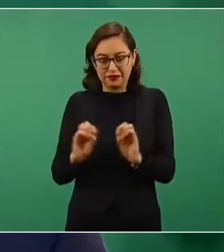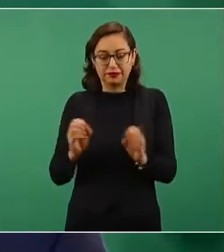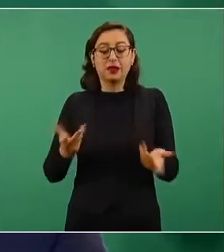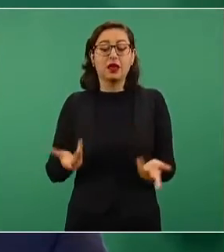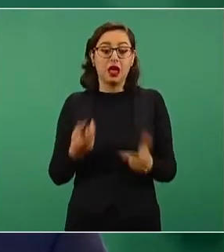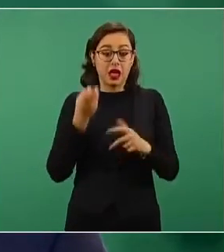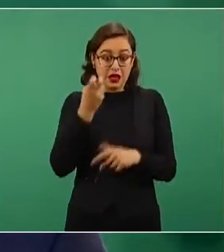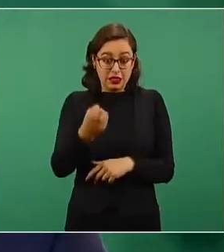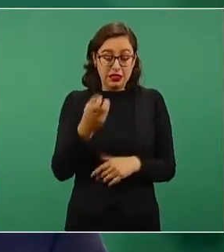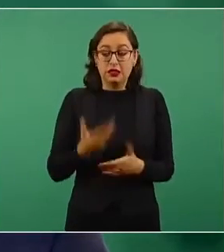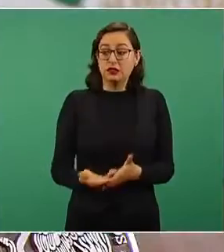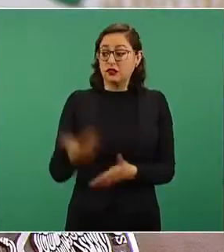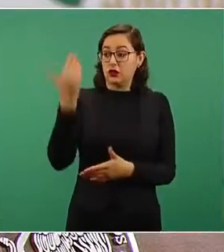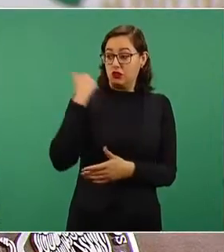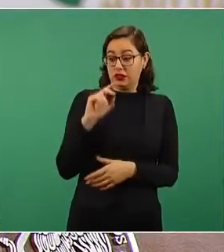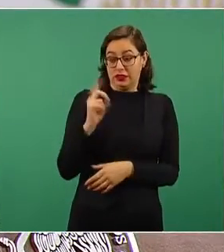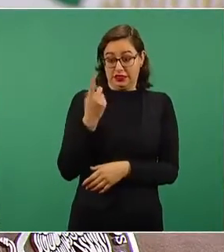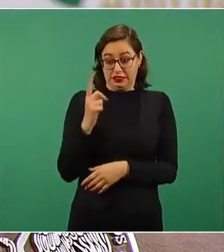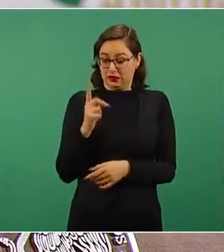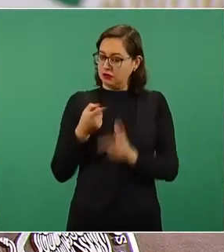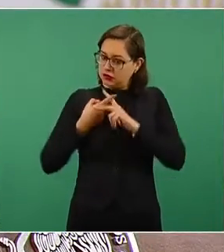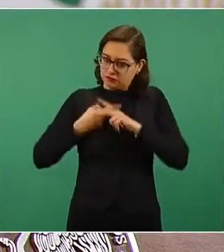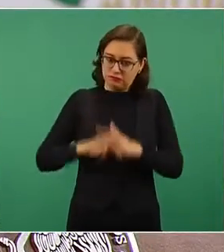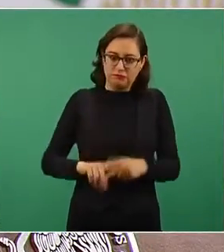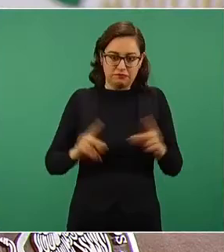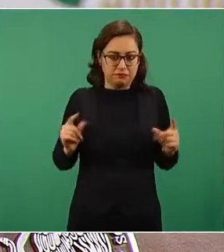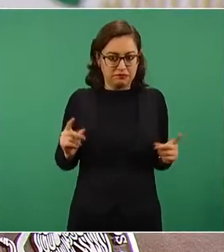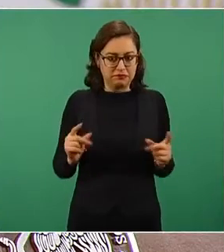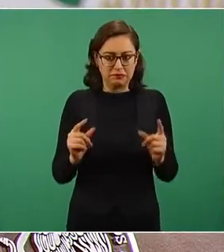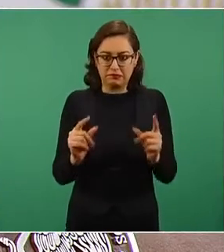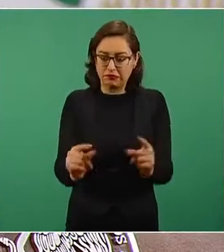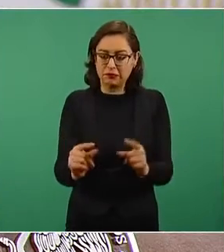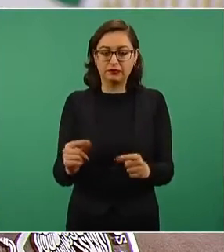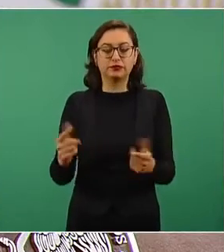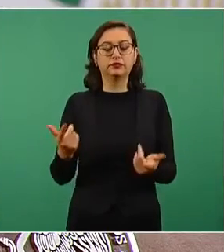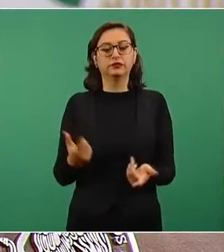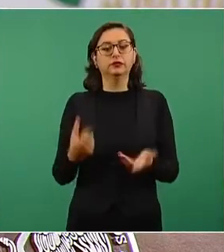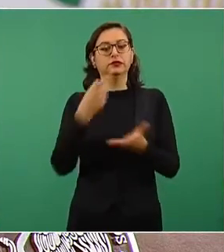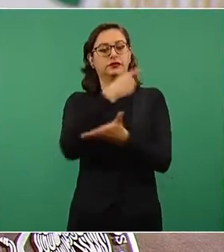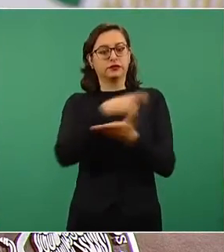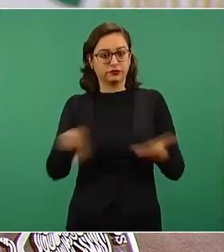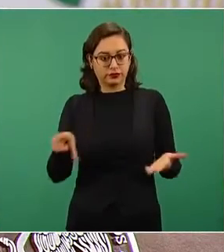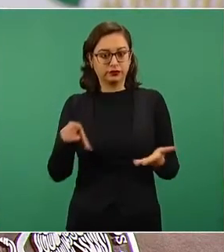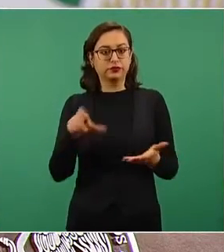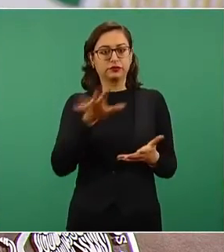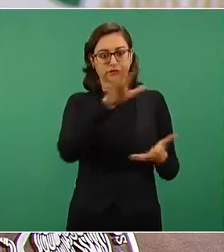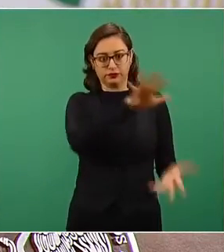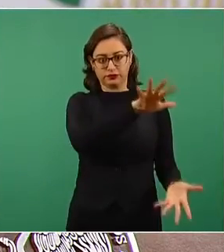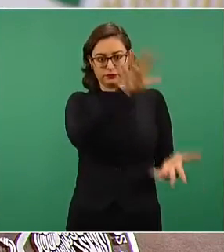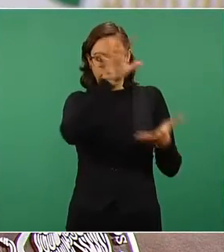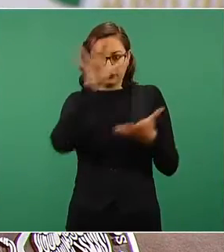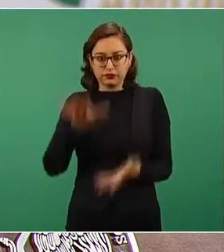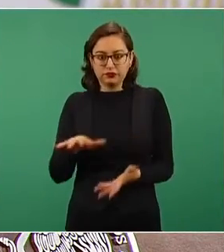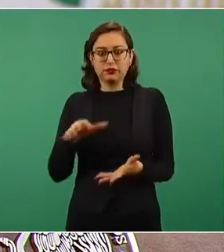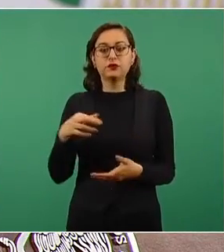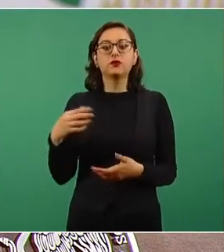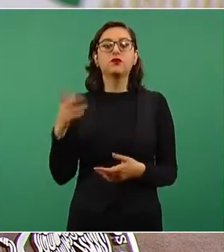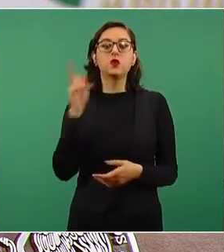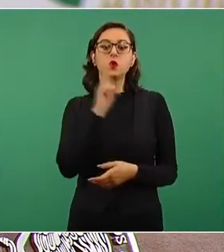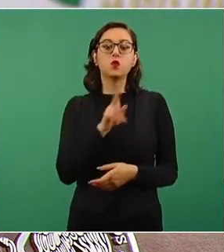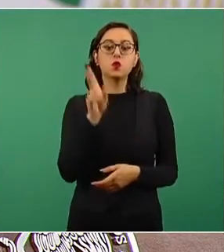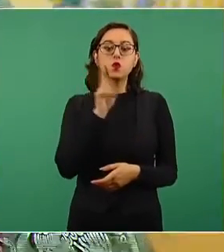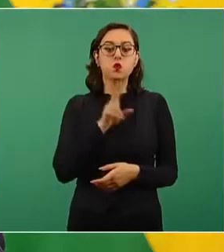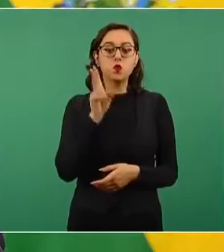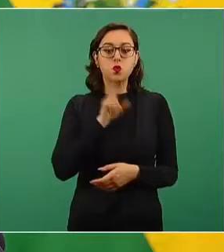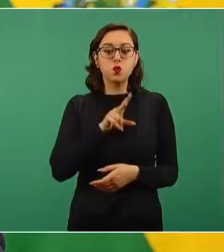diciembre ya, al poco tiempo de haber entrado al gobierno, compramos unas pruebas rápidas, unas pruebas